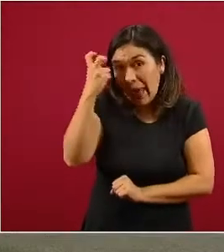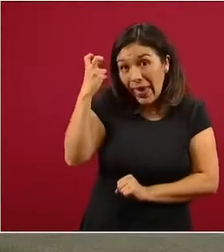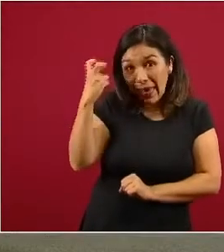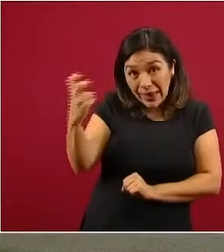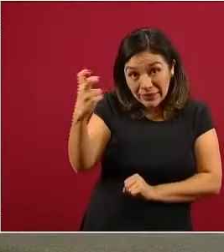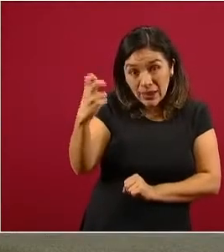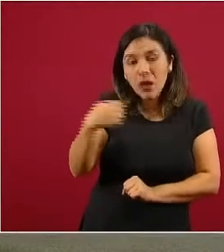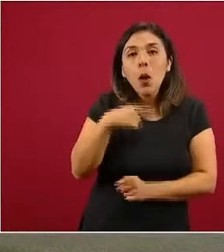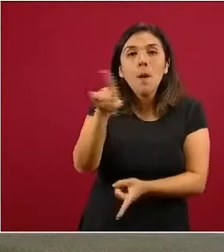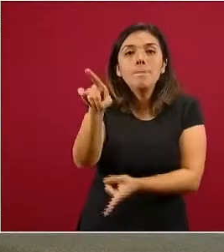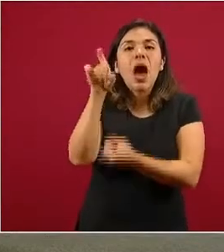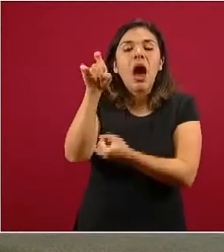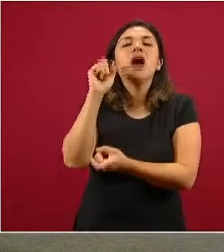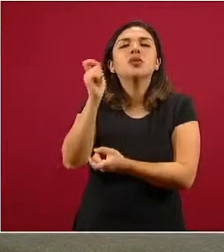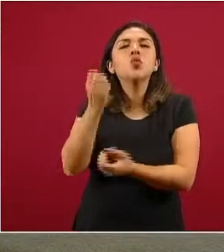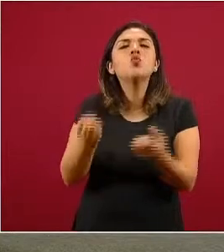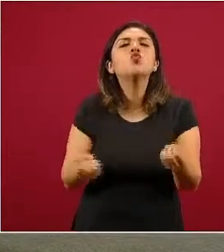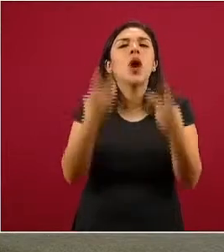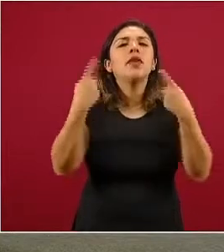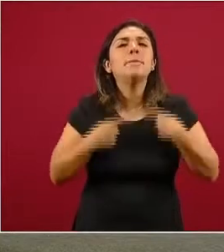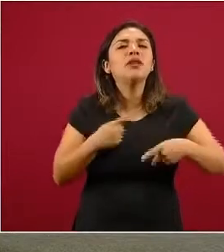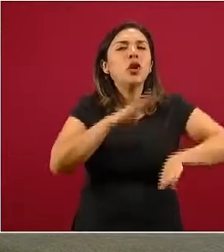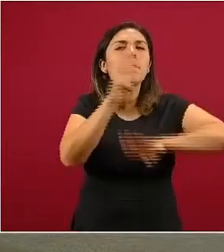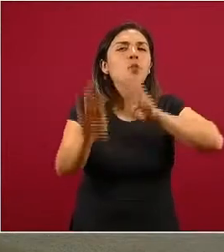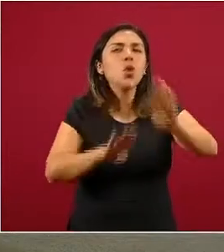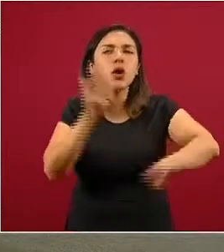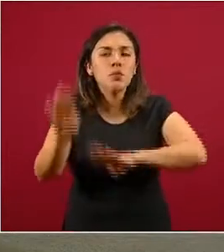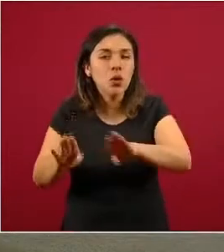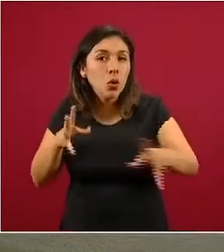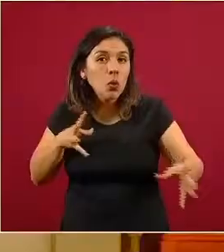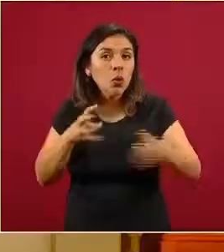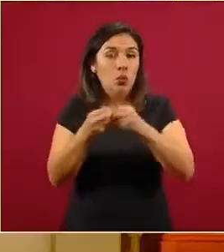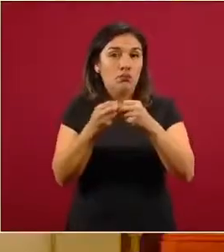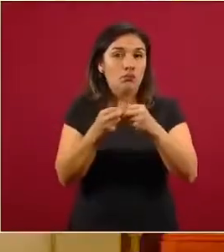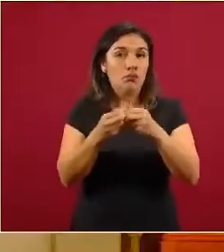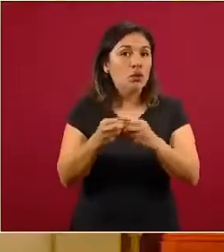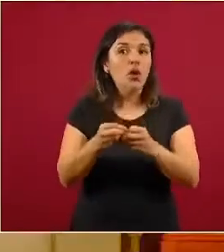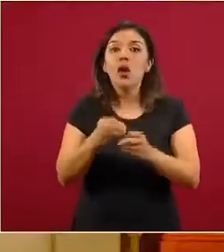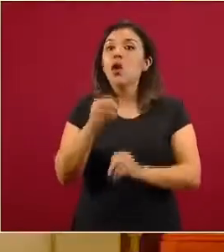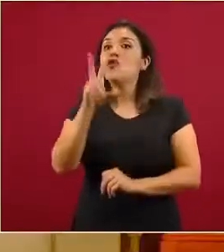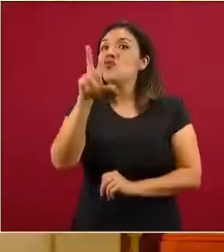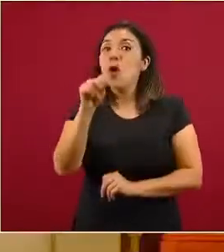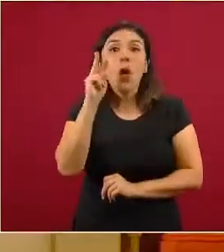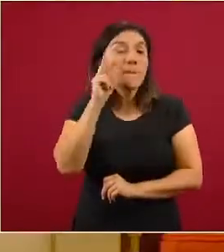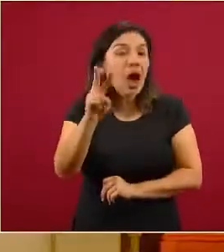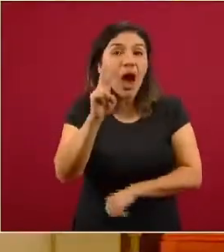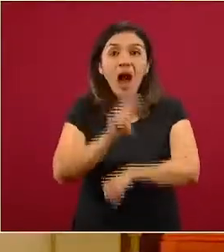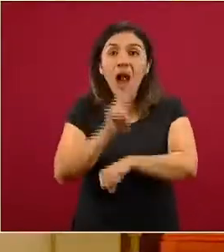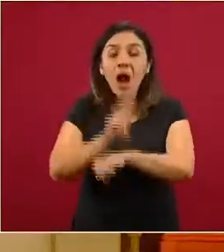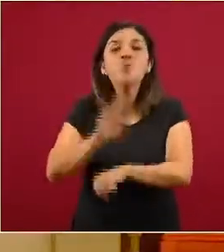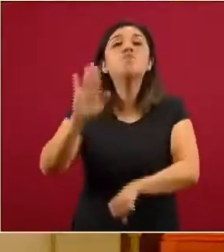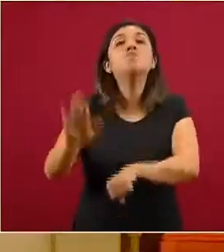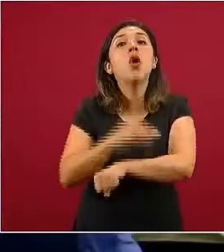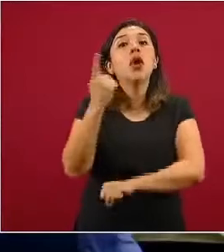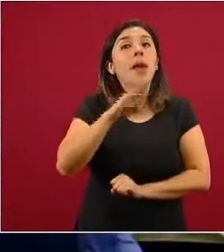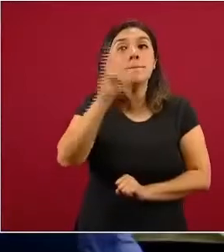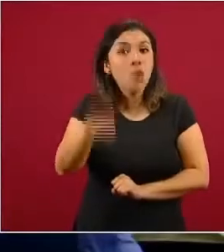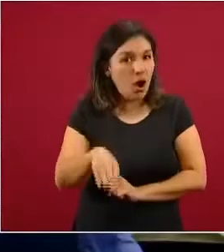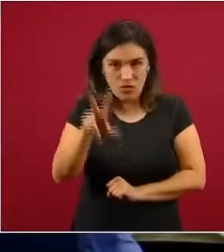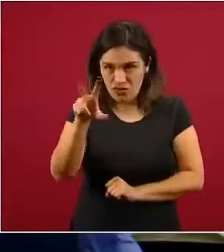de inhumación, es lo que se genera inmediatamente. Y es a través de esas actas de defunción, a través de los registros civiles y de la